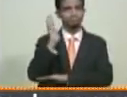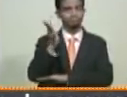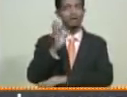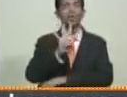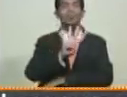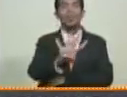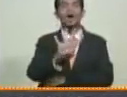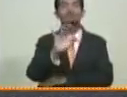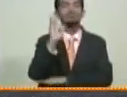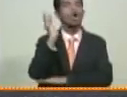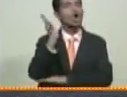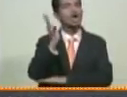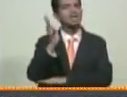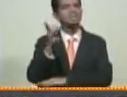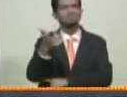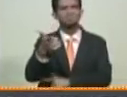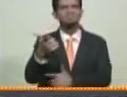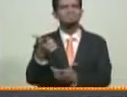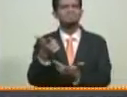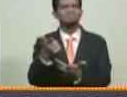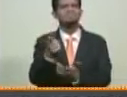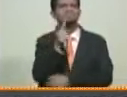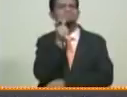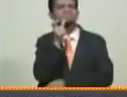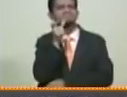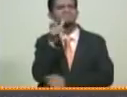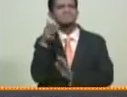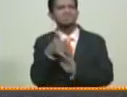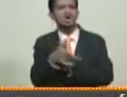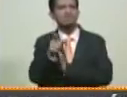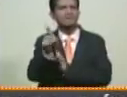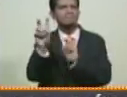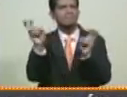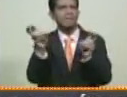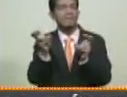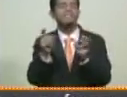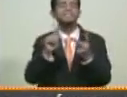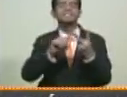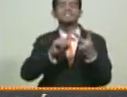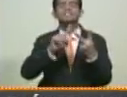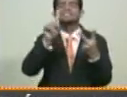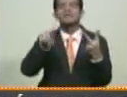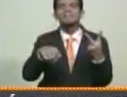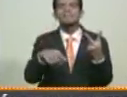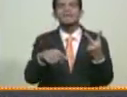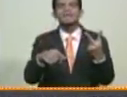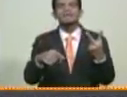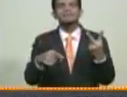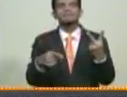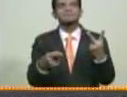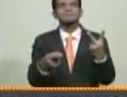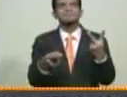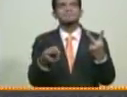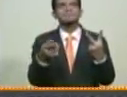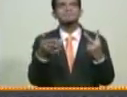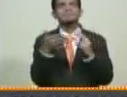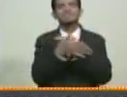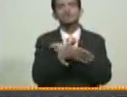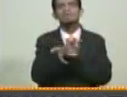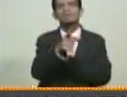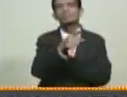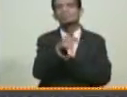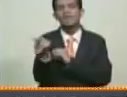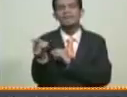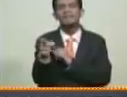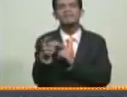a celebrarse este año? ¿Y qué nos podría adelantar al respecto? Y quisiera un comentario también sobre la tolda roja, sobre cómo